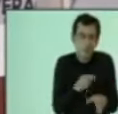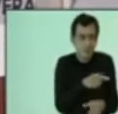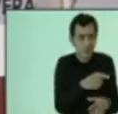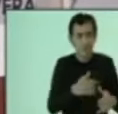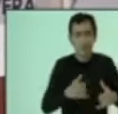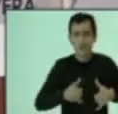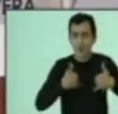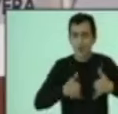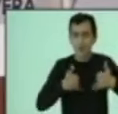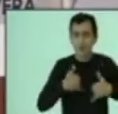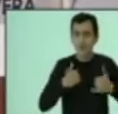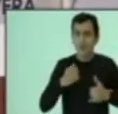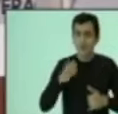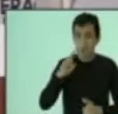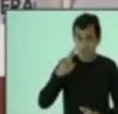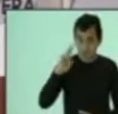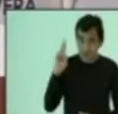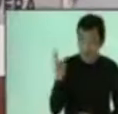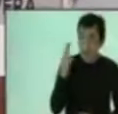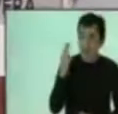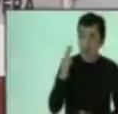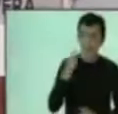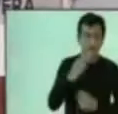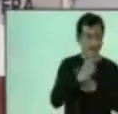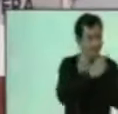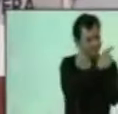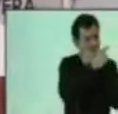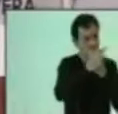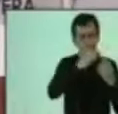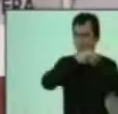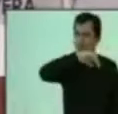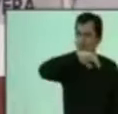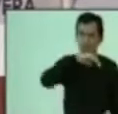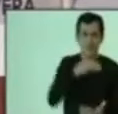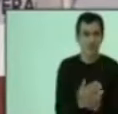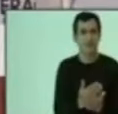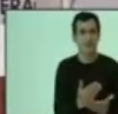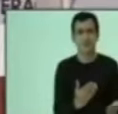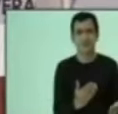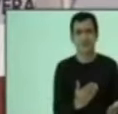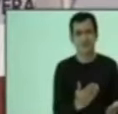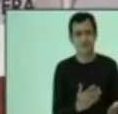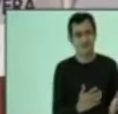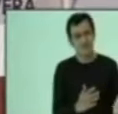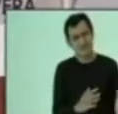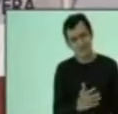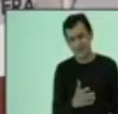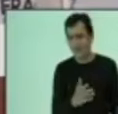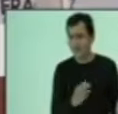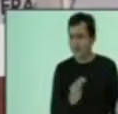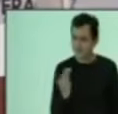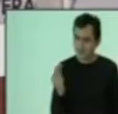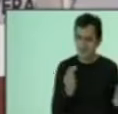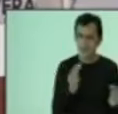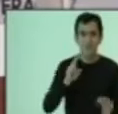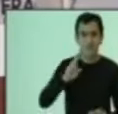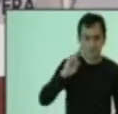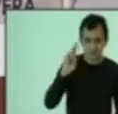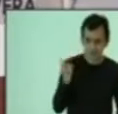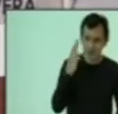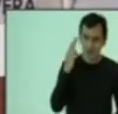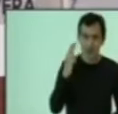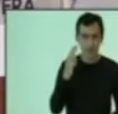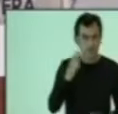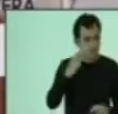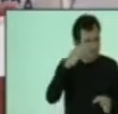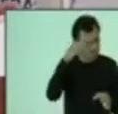crear universidades, porque ya estamos cansados de ese tipo de productos políticos. Necesitamos una universidad con la